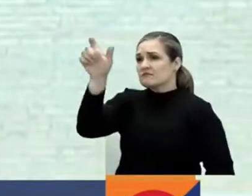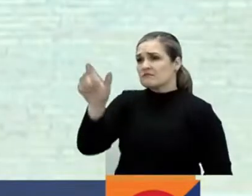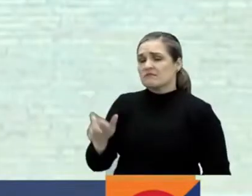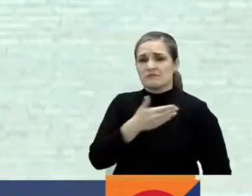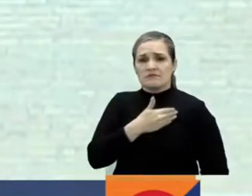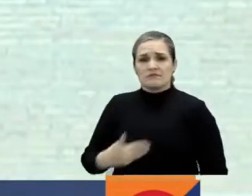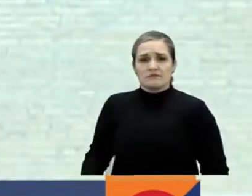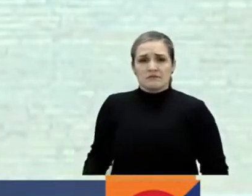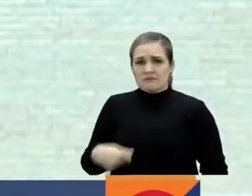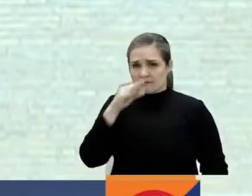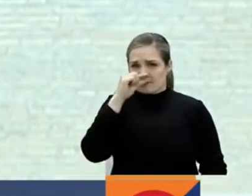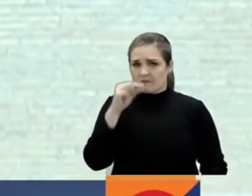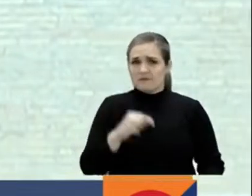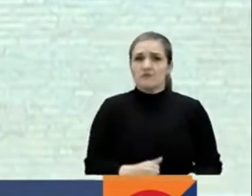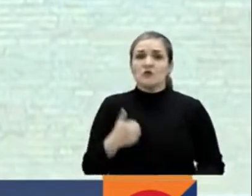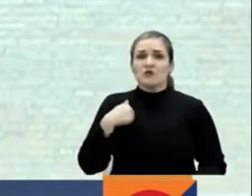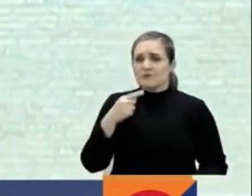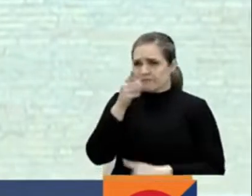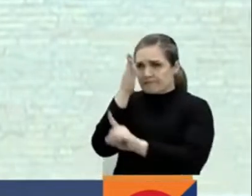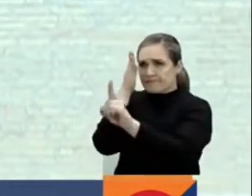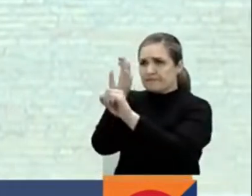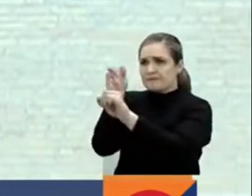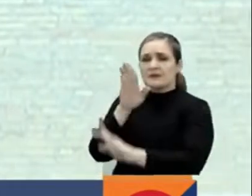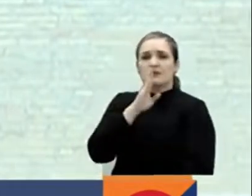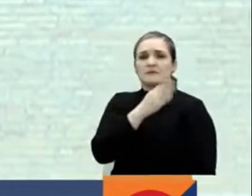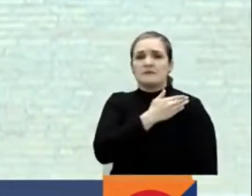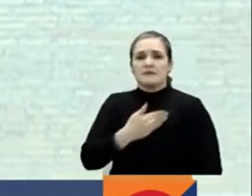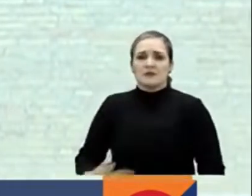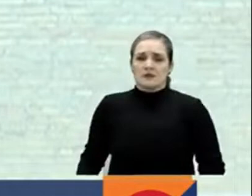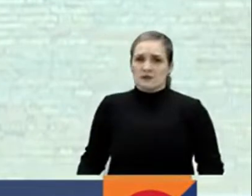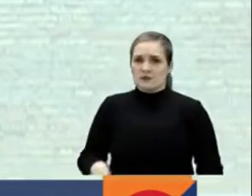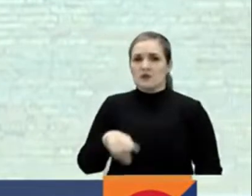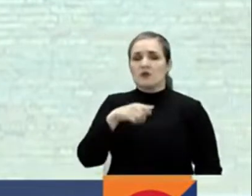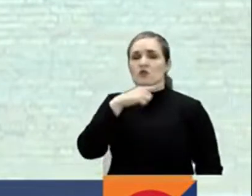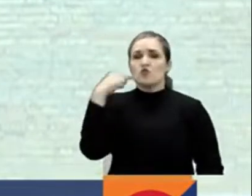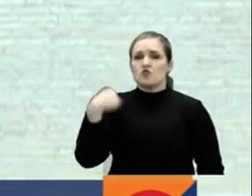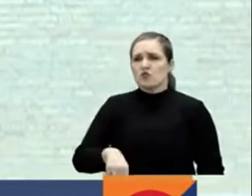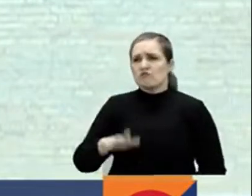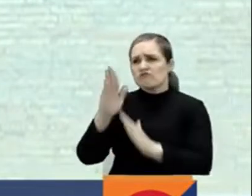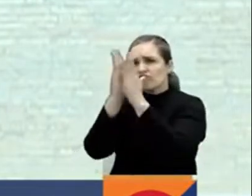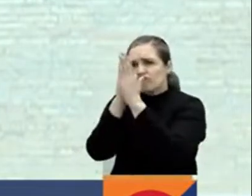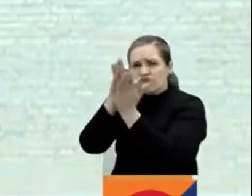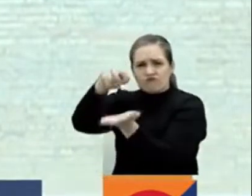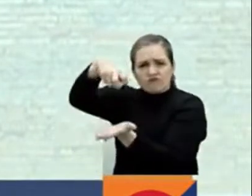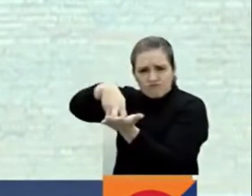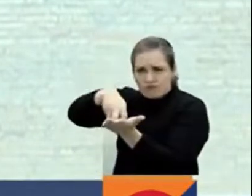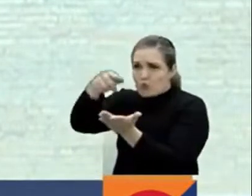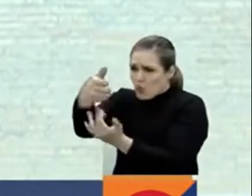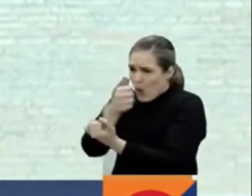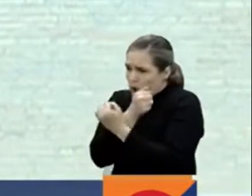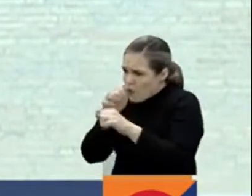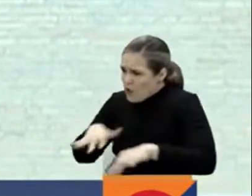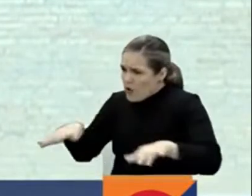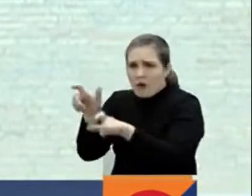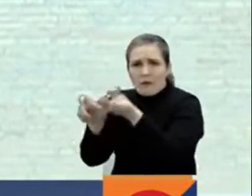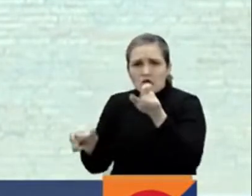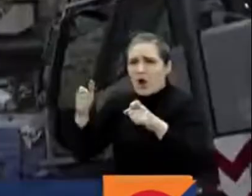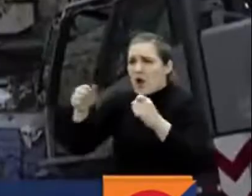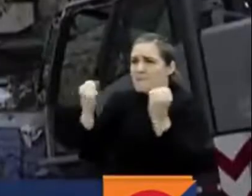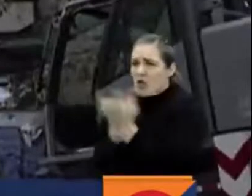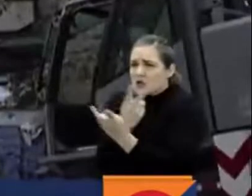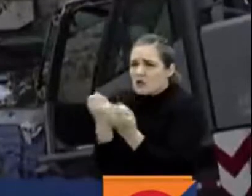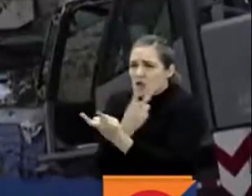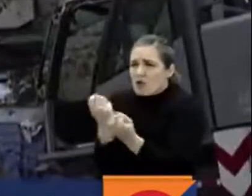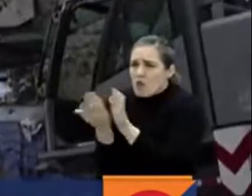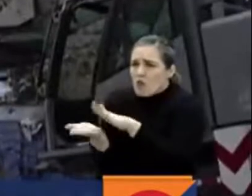Kremlin. Mi llamamiento se dirige al presidente de la Federación Rusa, rogándole que detenga también por amor a su pueblo esta espiral de violencia y de